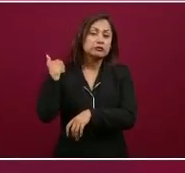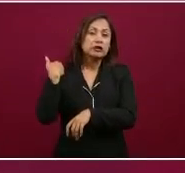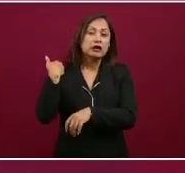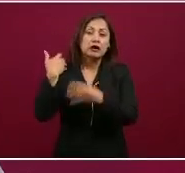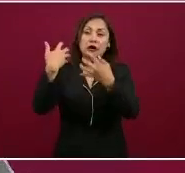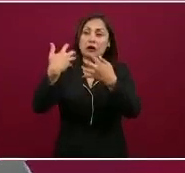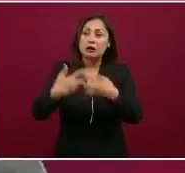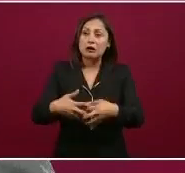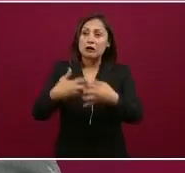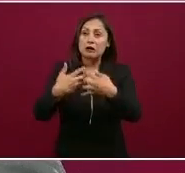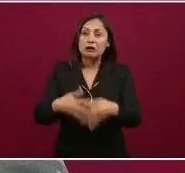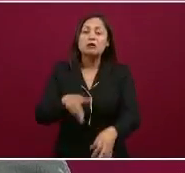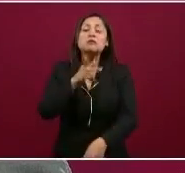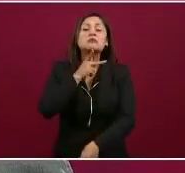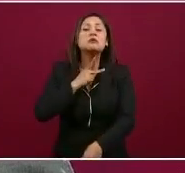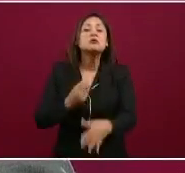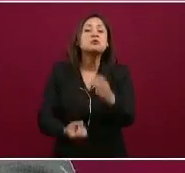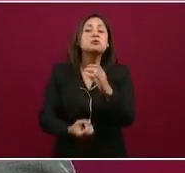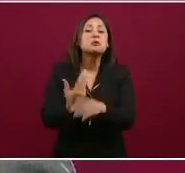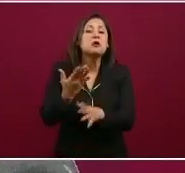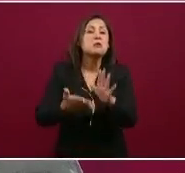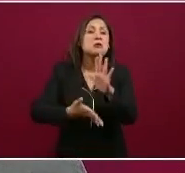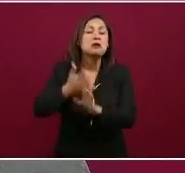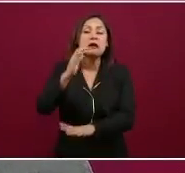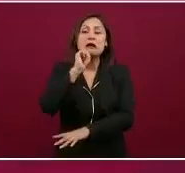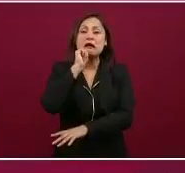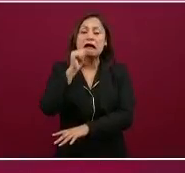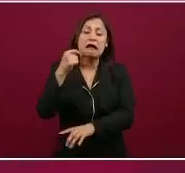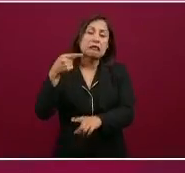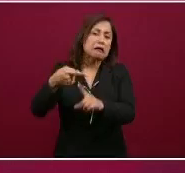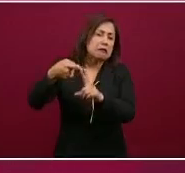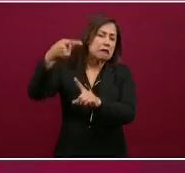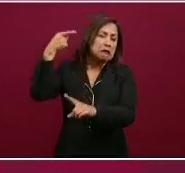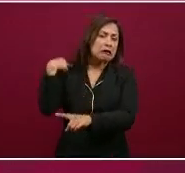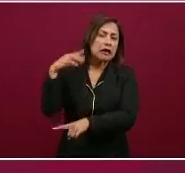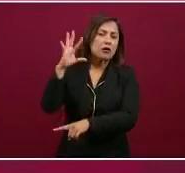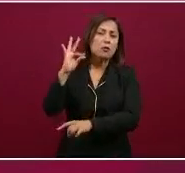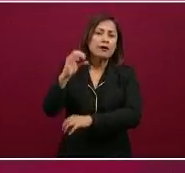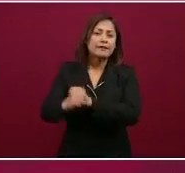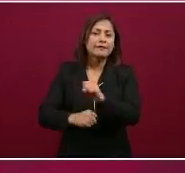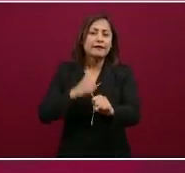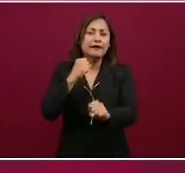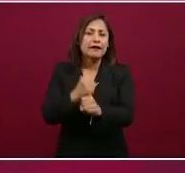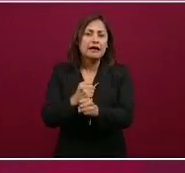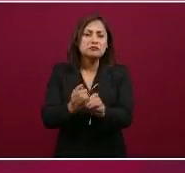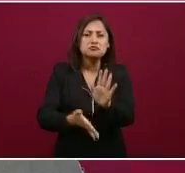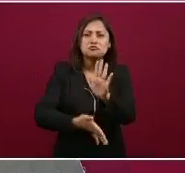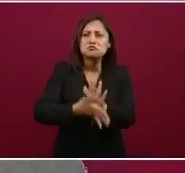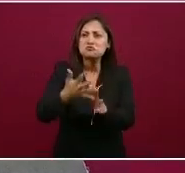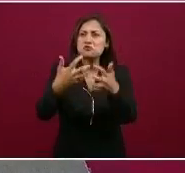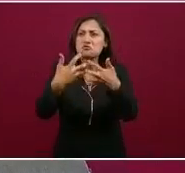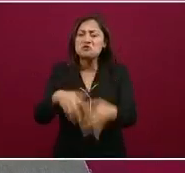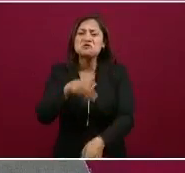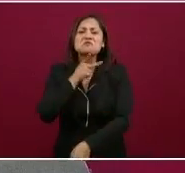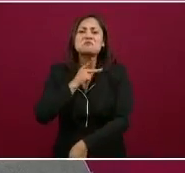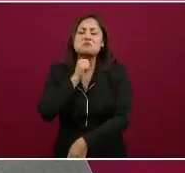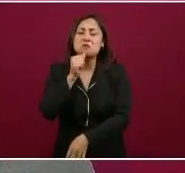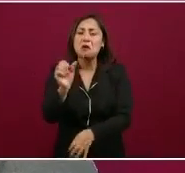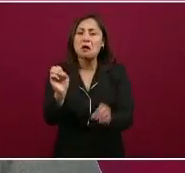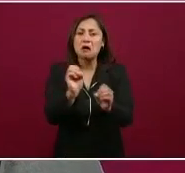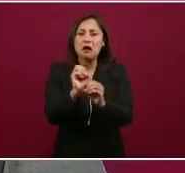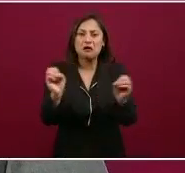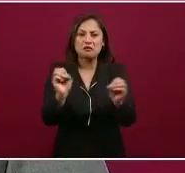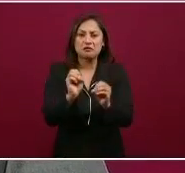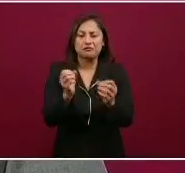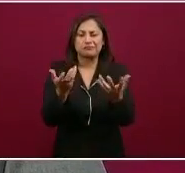construido refinerías, desde hace más de 40 años que no se construye una nueva refinería, y